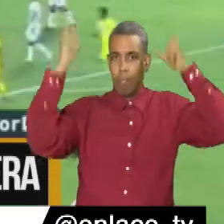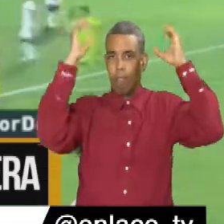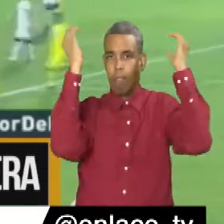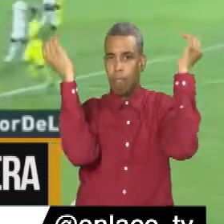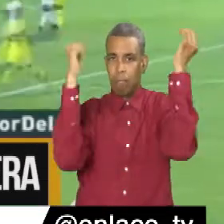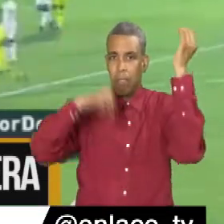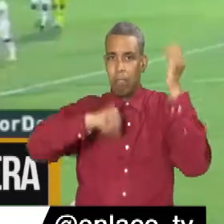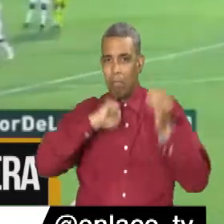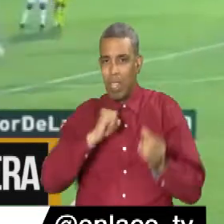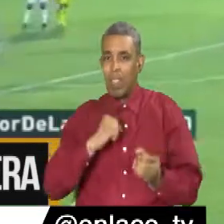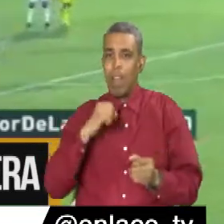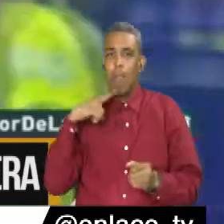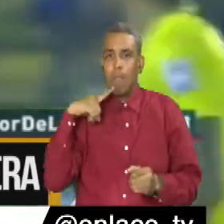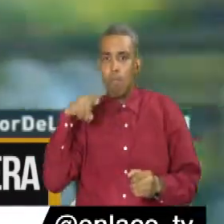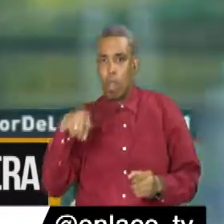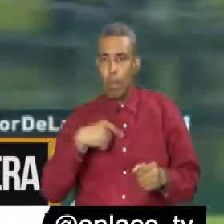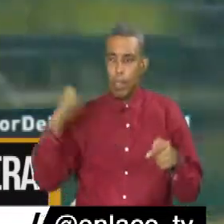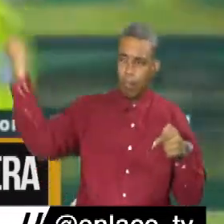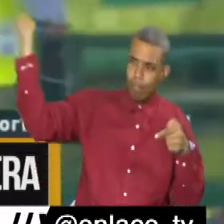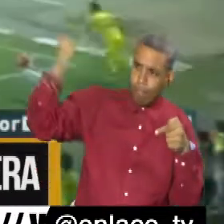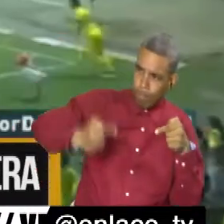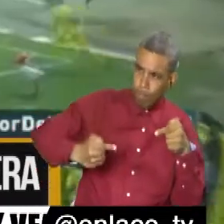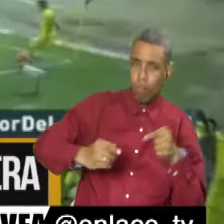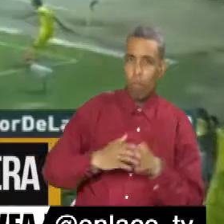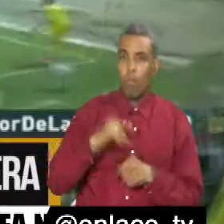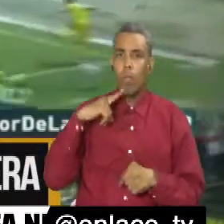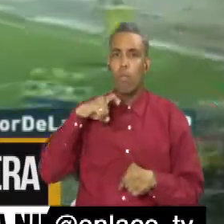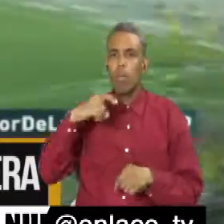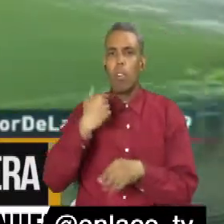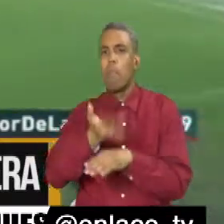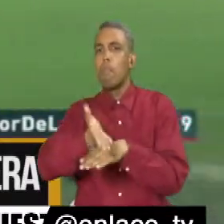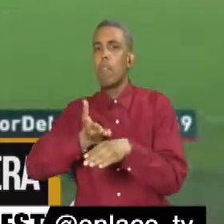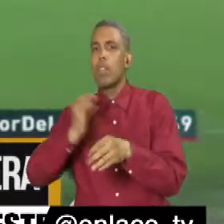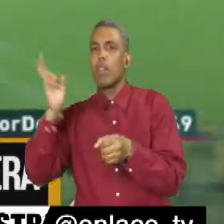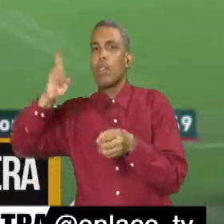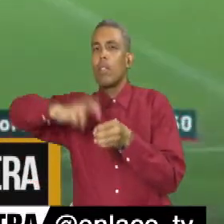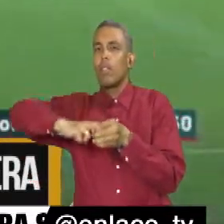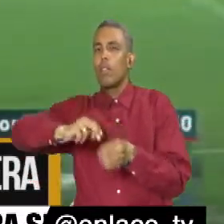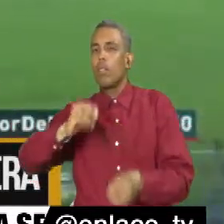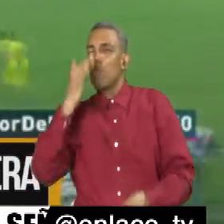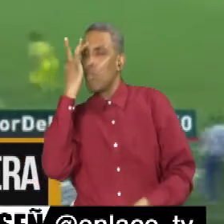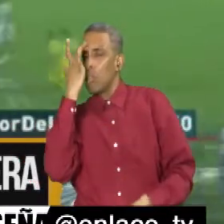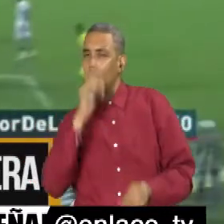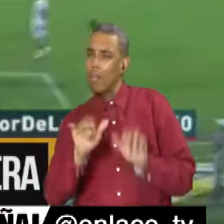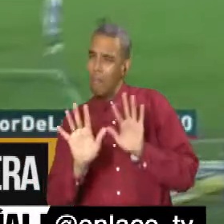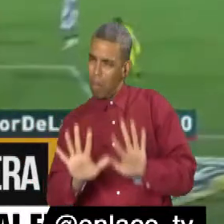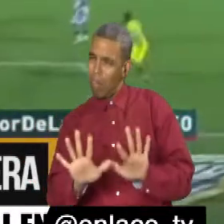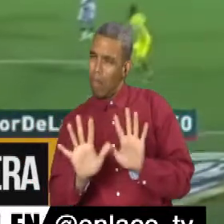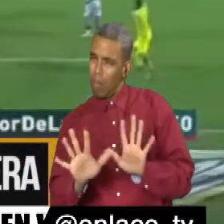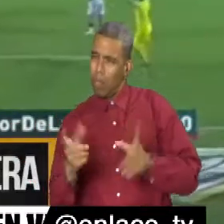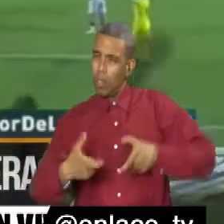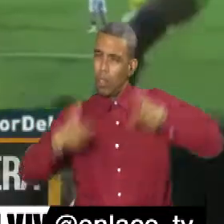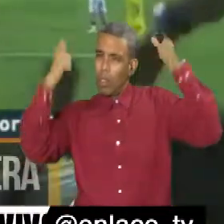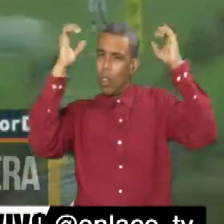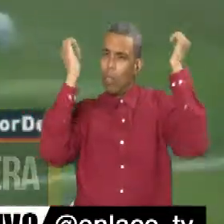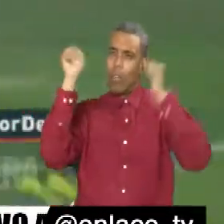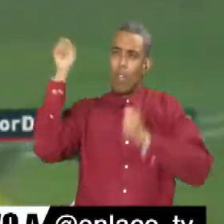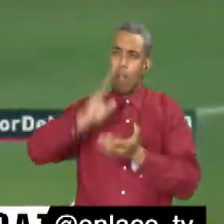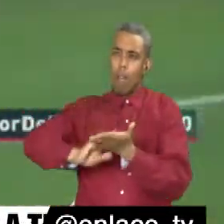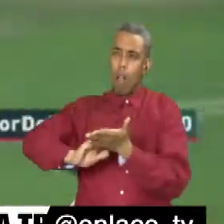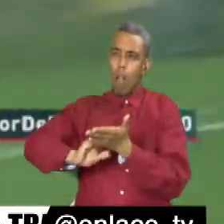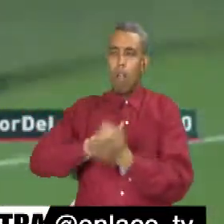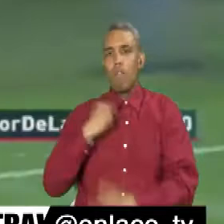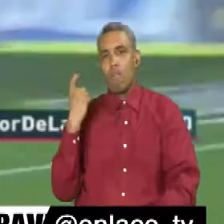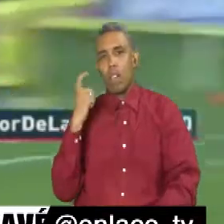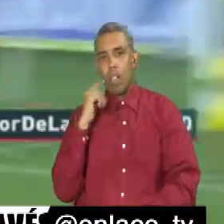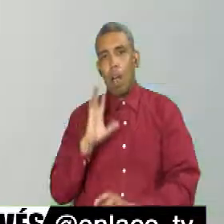Esta decisión se tomó luego de que el equipo Leopardo solicitara a la Dimayor unos días más de espera para la entrega del nuevo estadio Alfonso López.